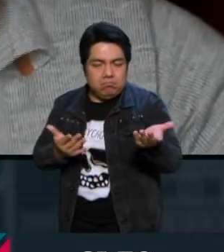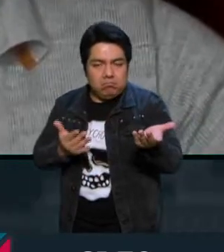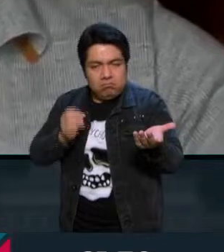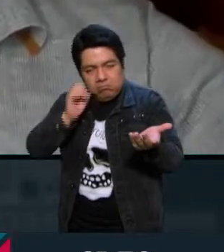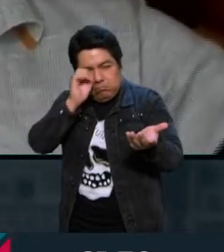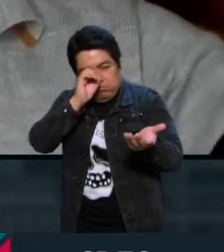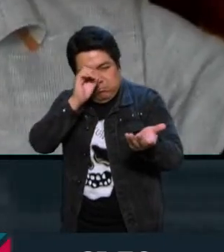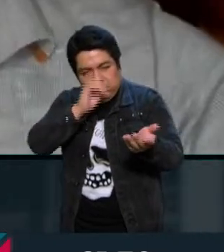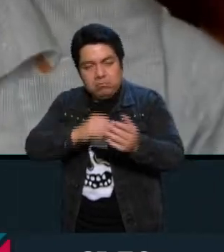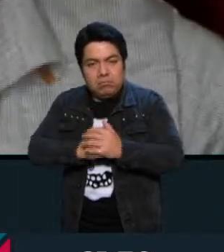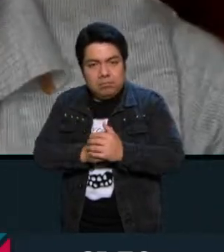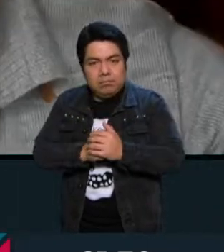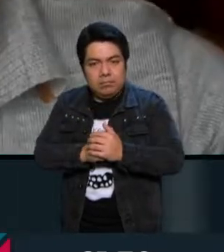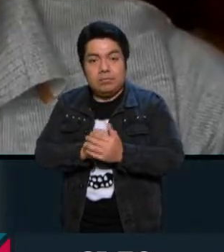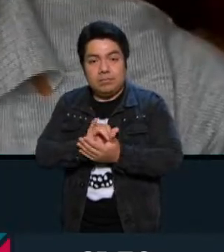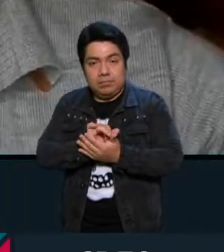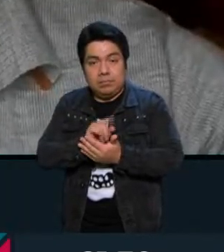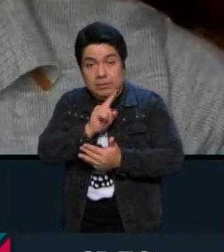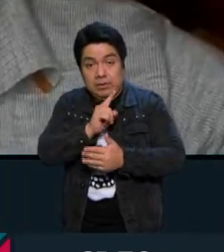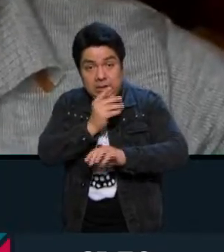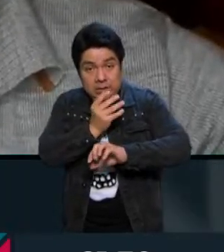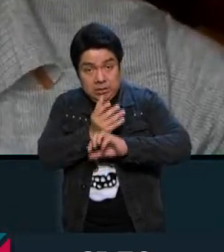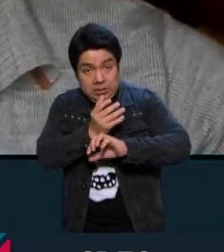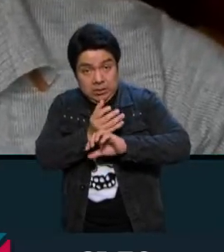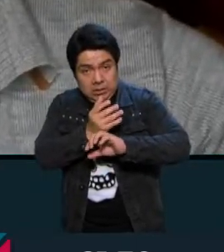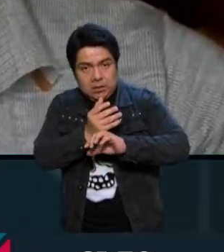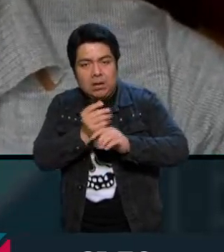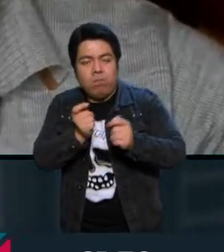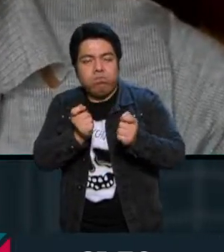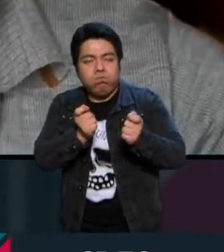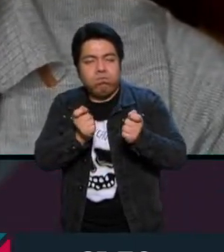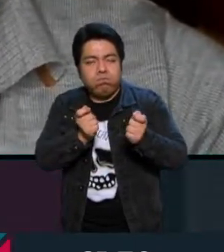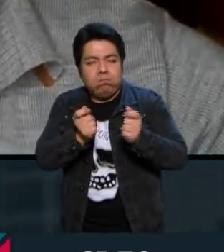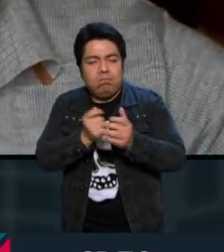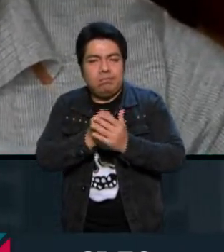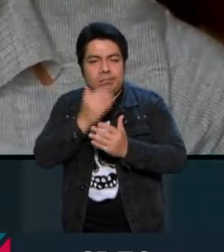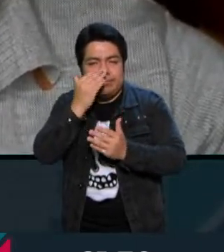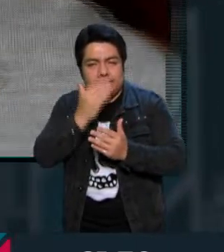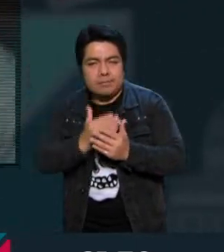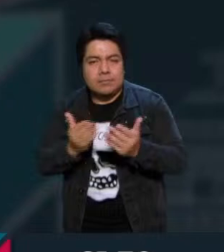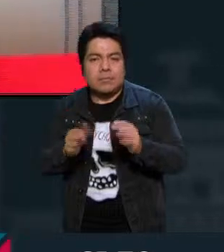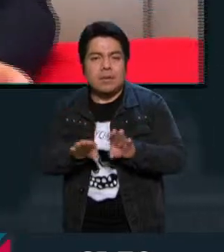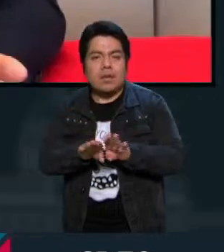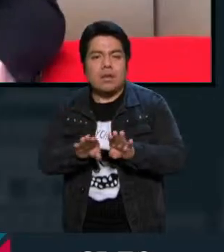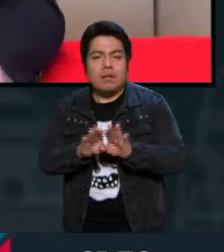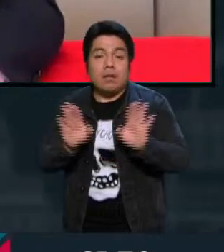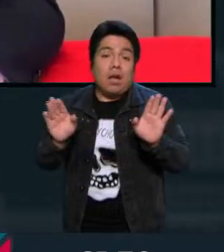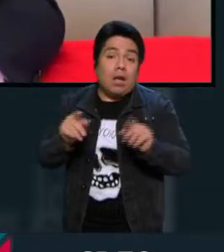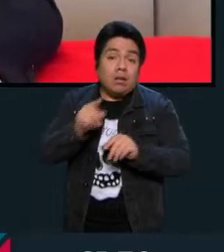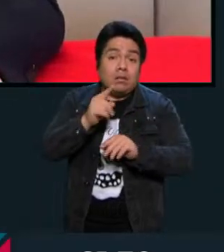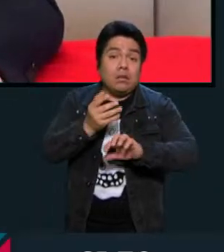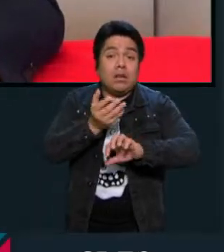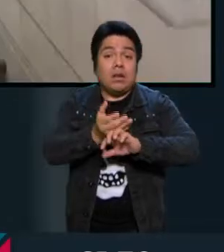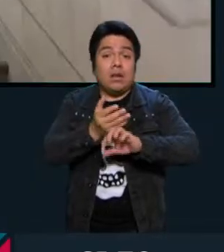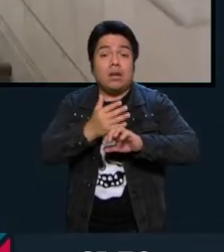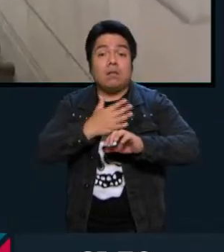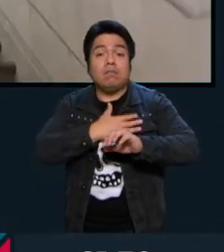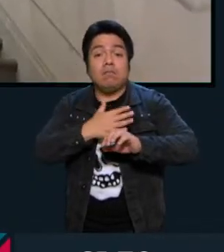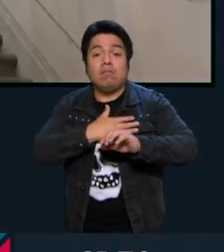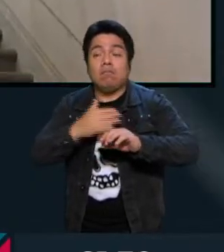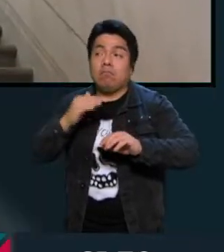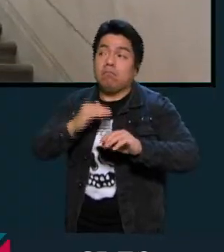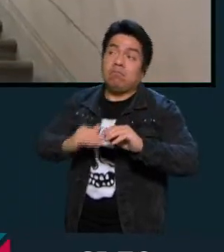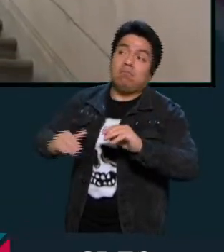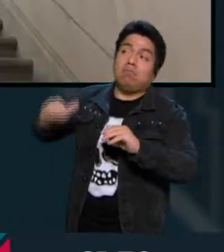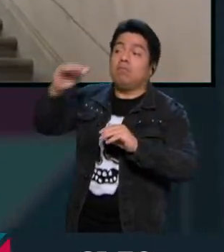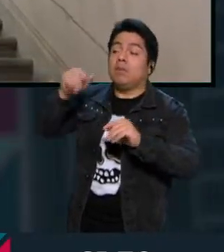Es que definitivamente en Estados Unidos siguen manejándose bajo la premisa de que tienen ellos superioridad moral Ujú. para